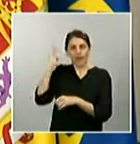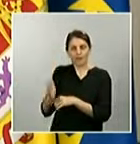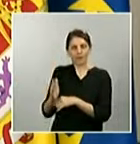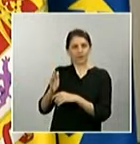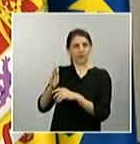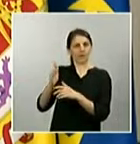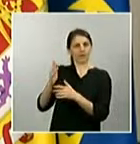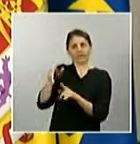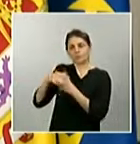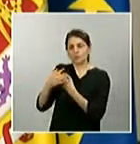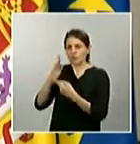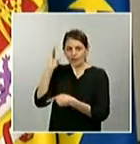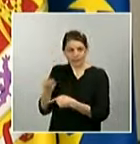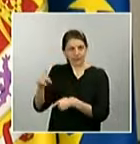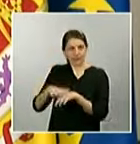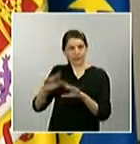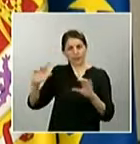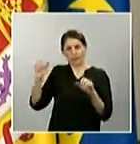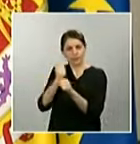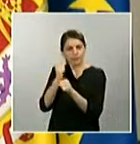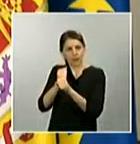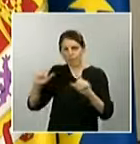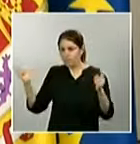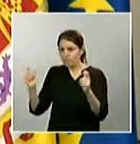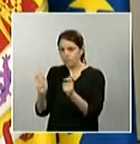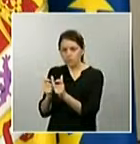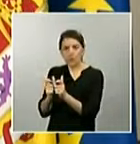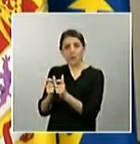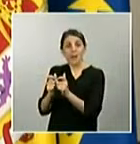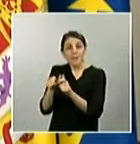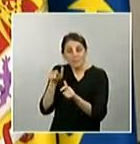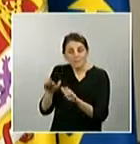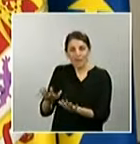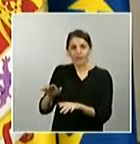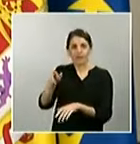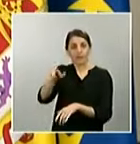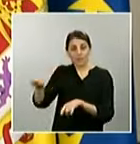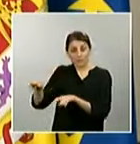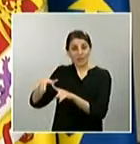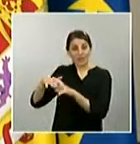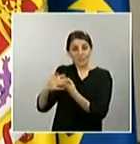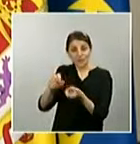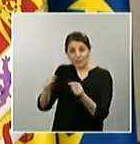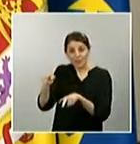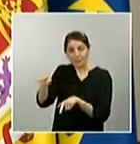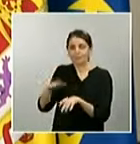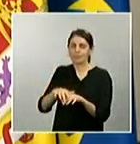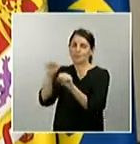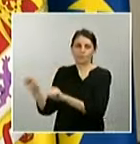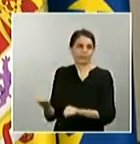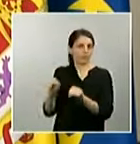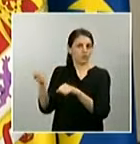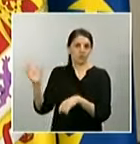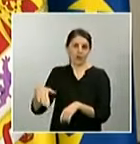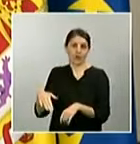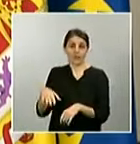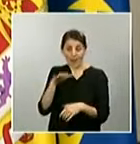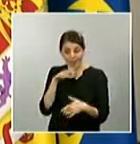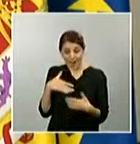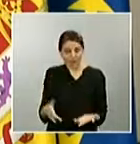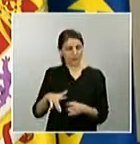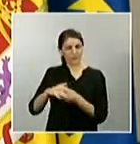llevaba un nivel de desprotección que en este caso es absolutamente lo contrario estamos protegiendo